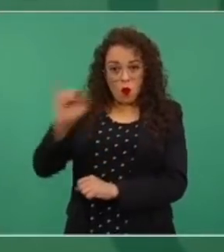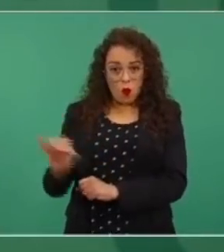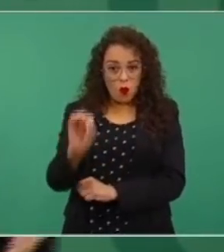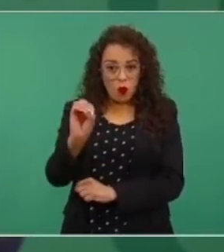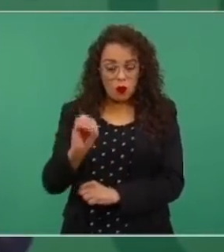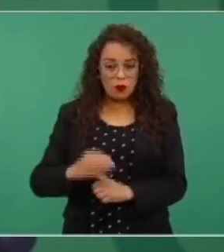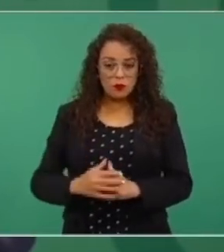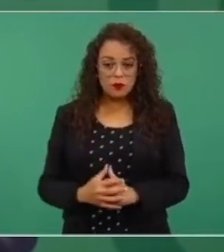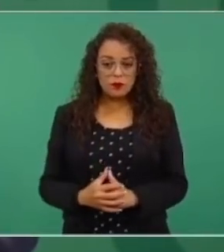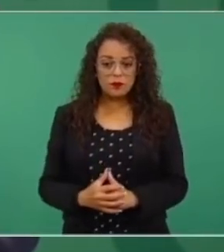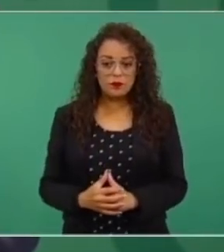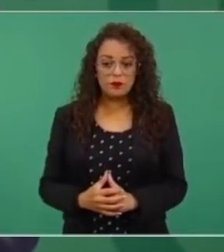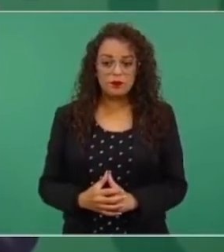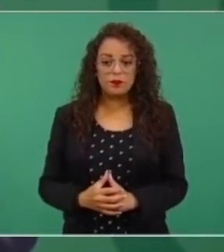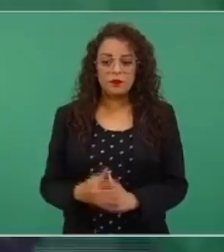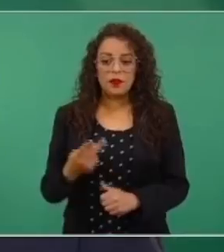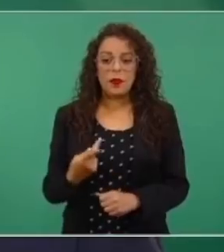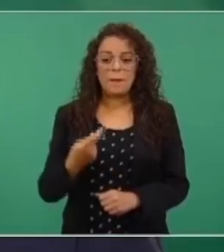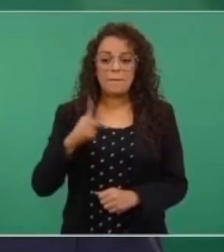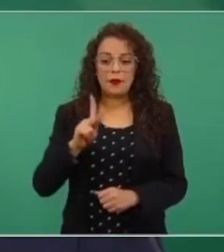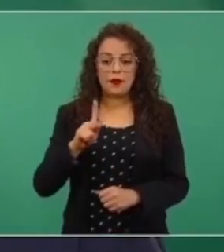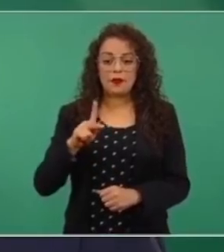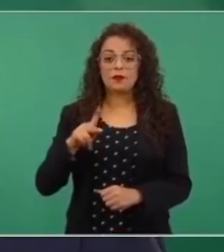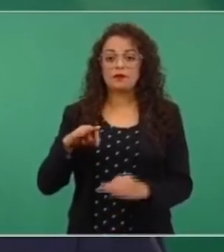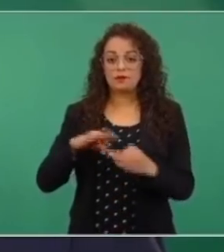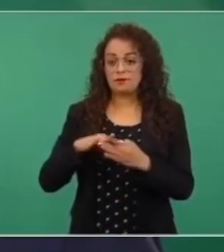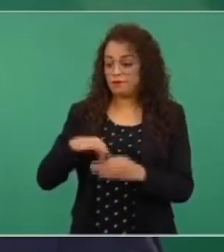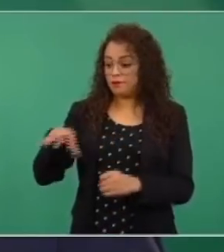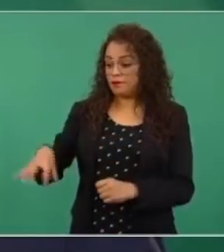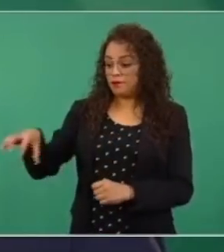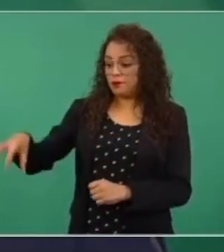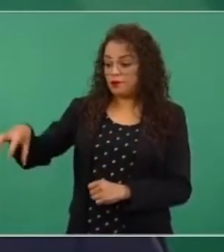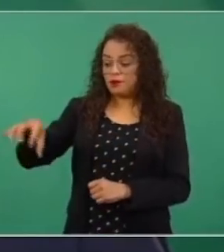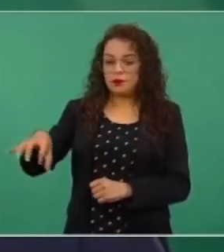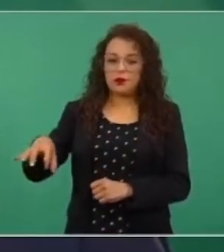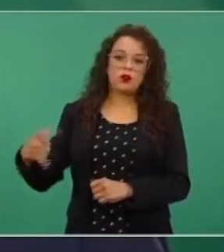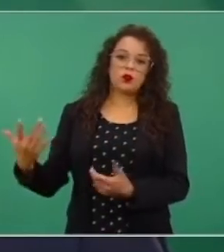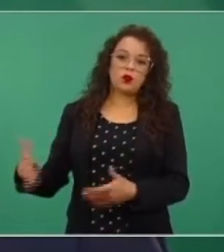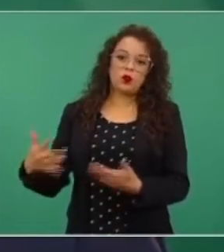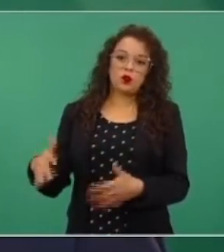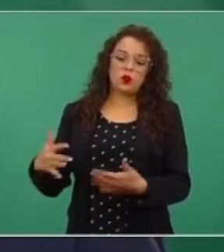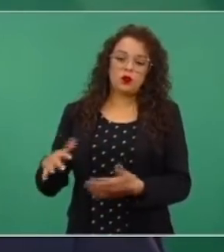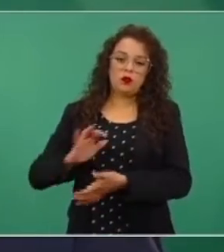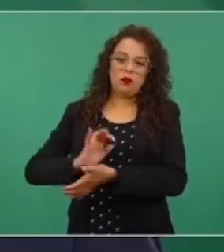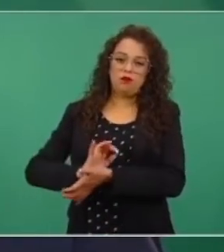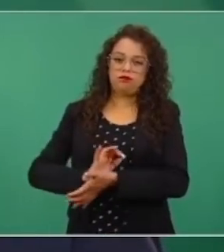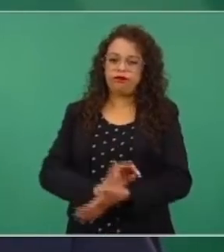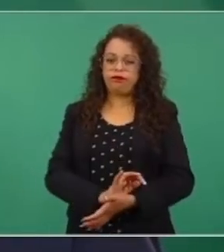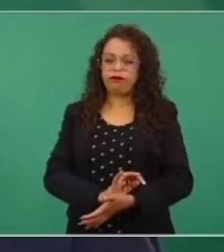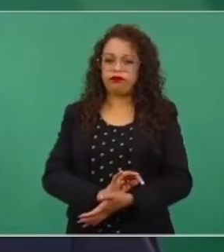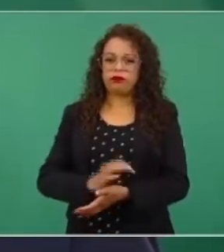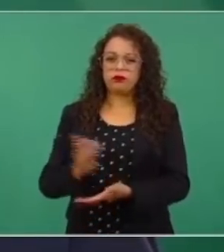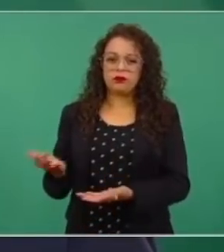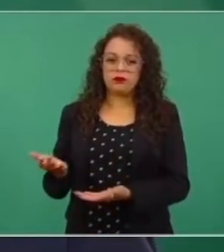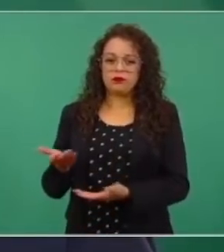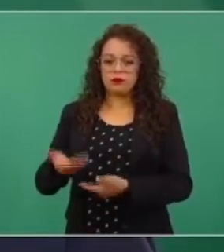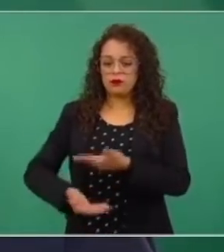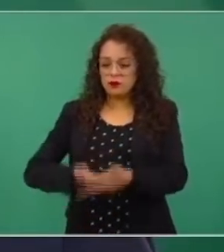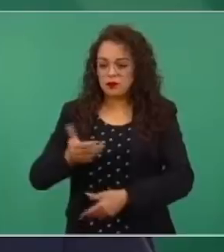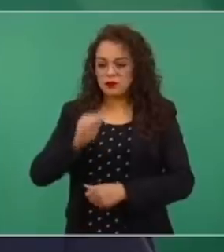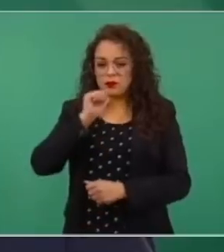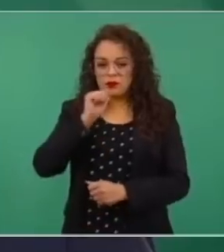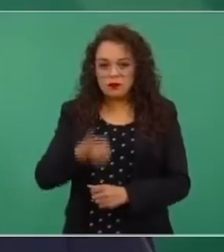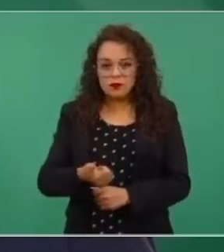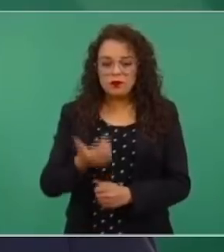pero hay colonias marginadas, sin servicios, sin espacios para